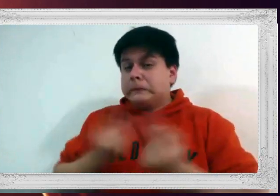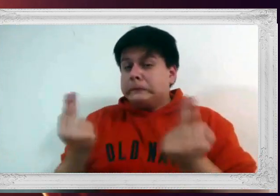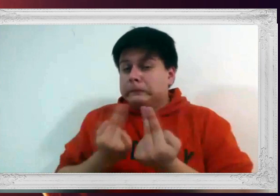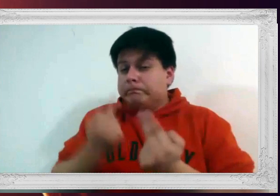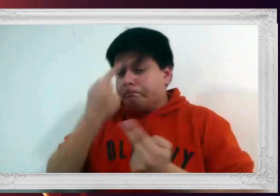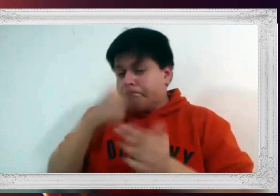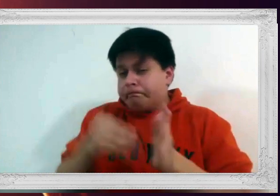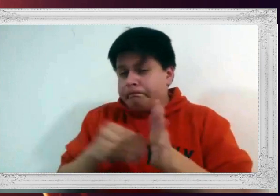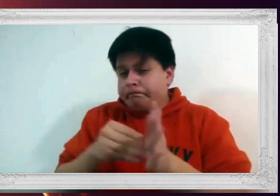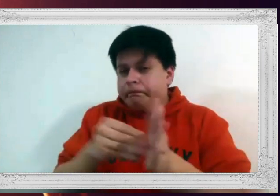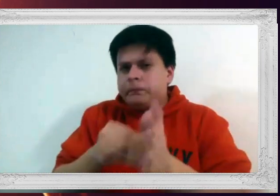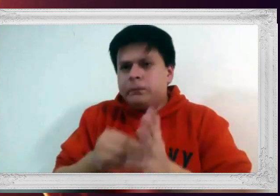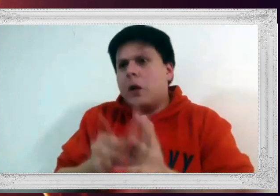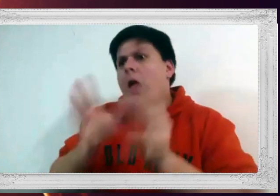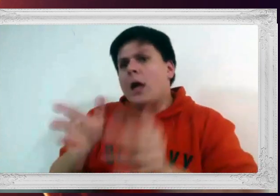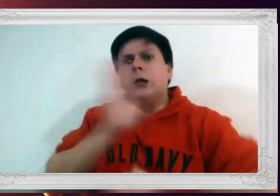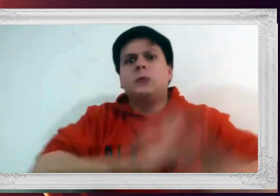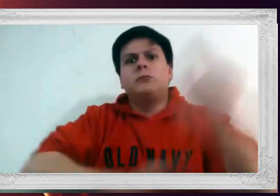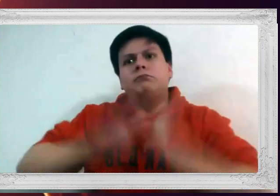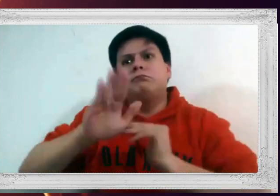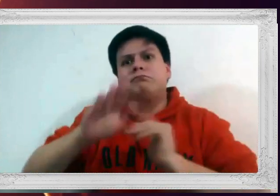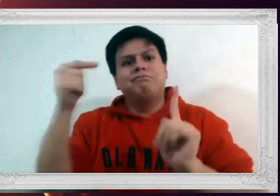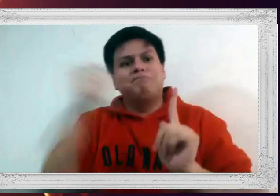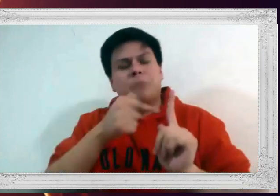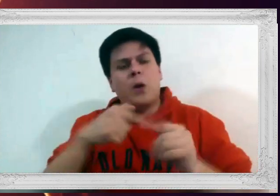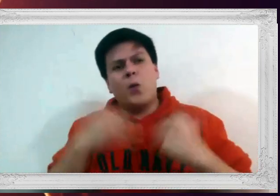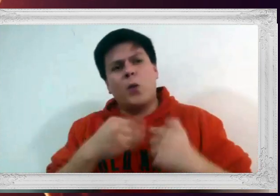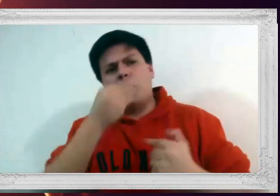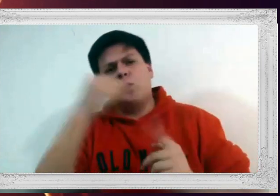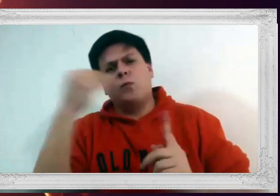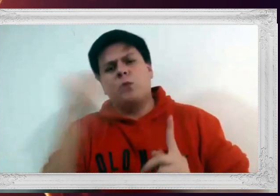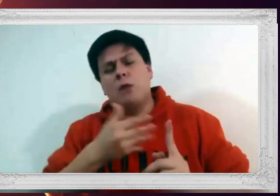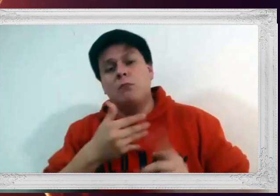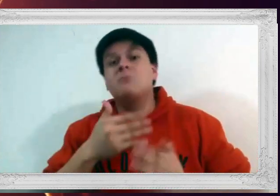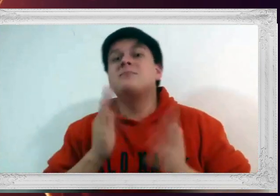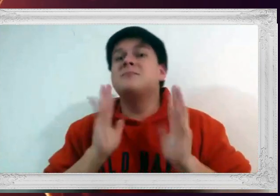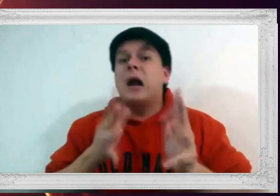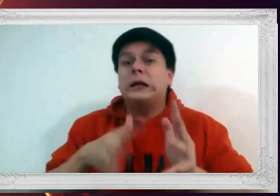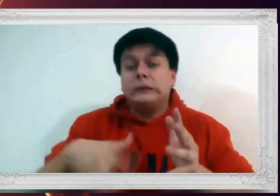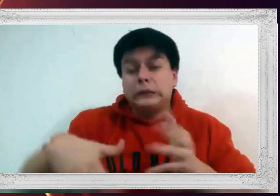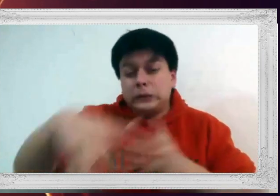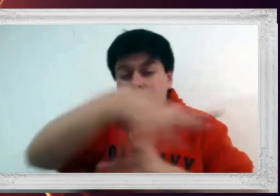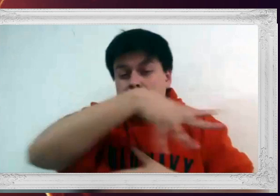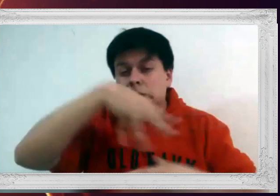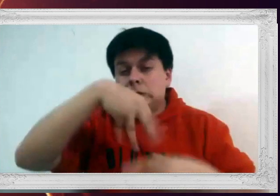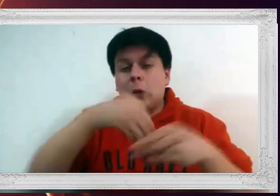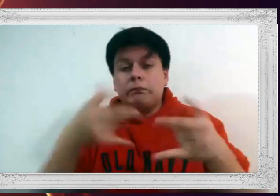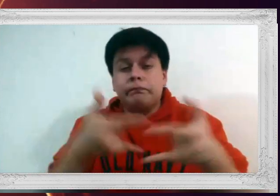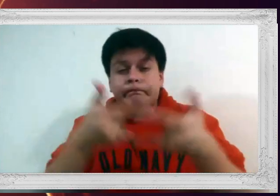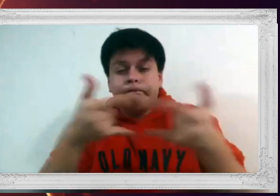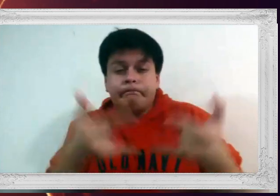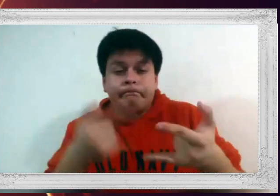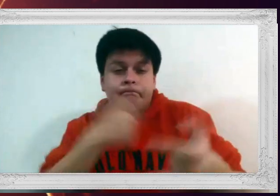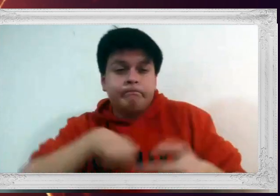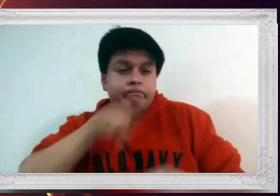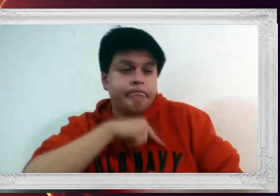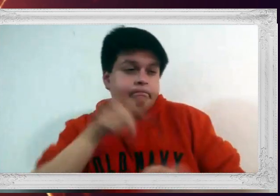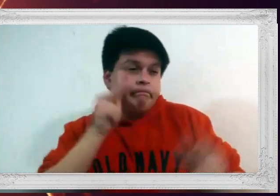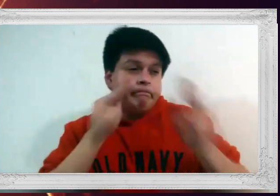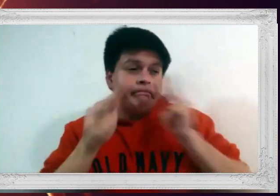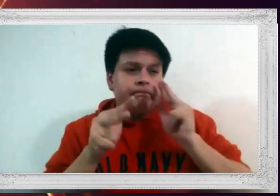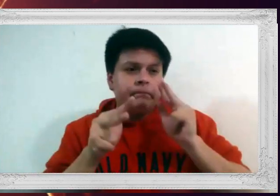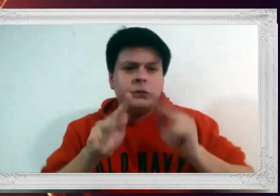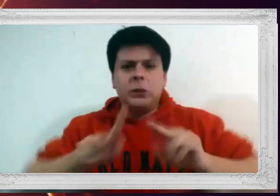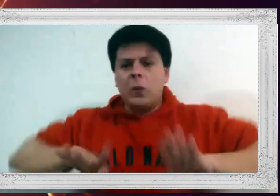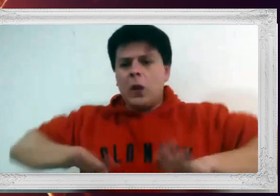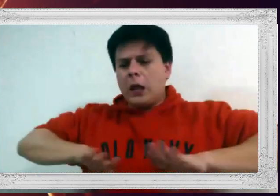De todo ello se puede sacar una preciosa enseñanza sobre la fe, que se presenta como la actitud interior de quien